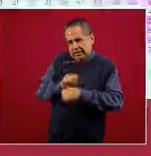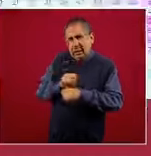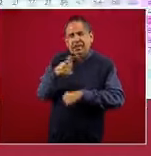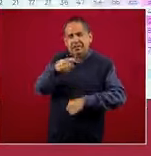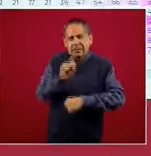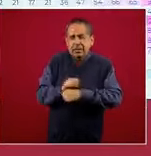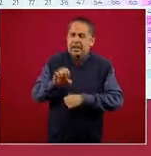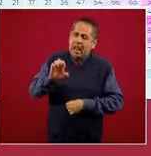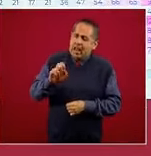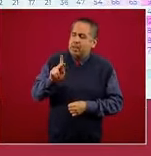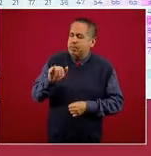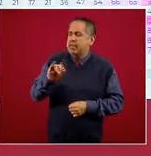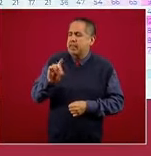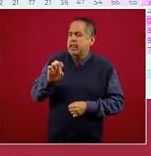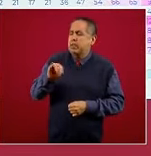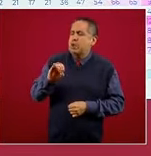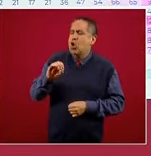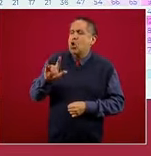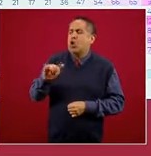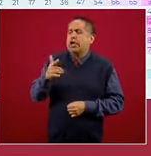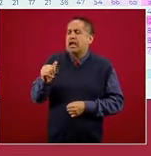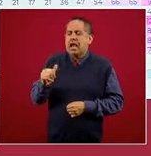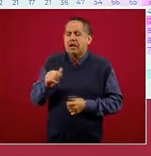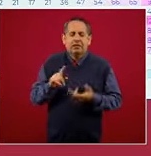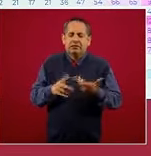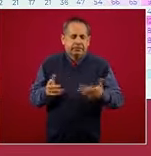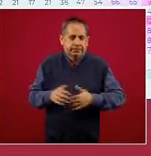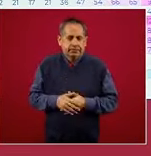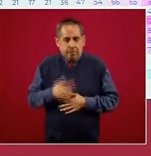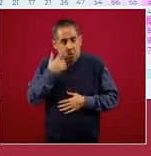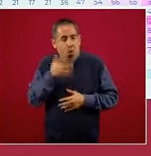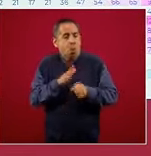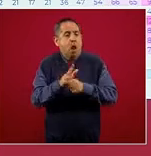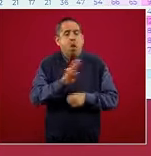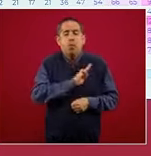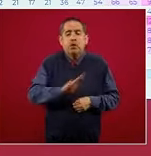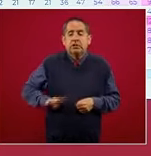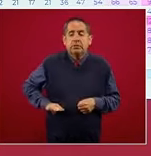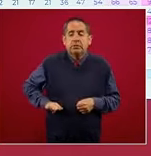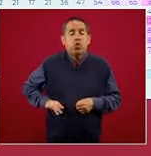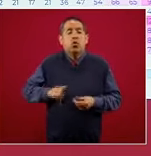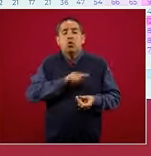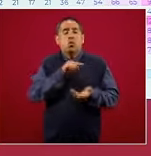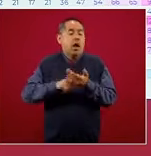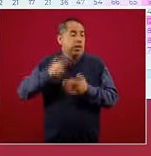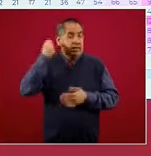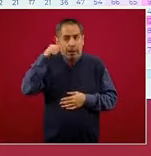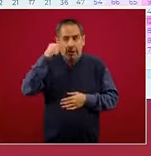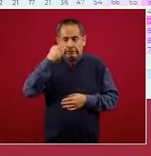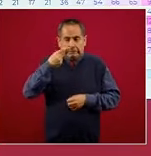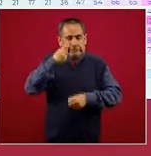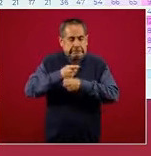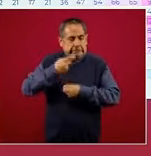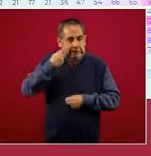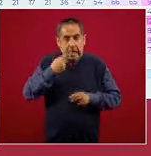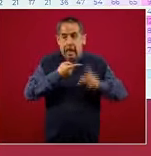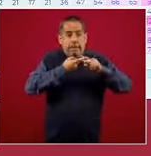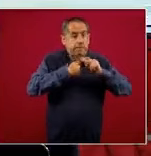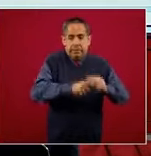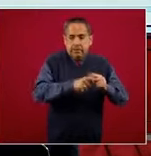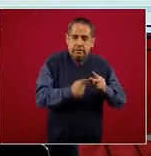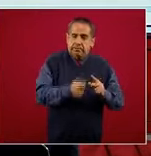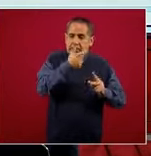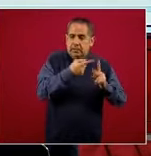ver rápidamente y visualmente qué municipios en el estado de Tabasco, por ejemplo, fueron los primeros en iniciar con